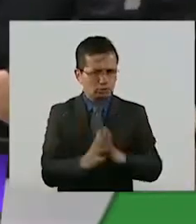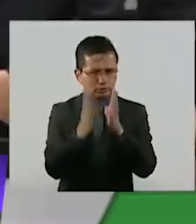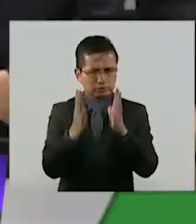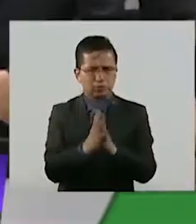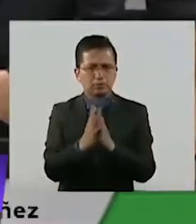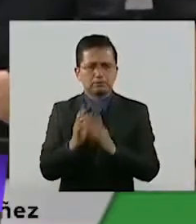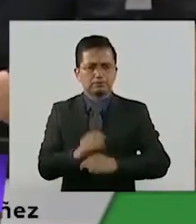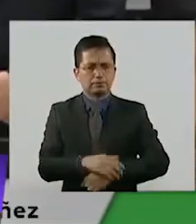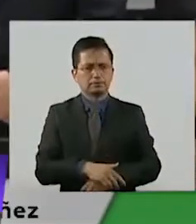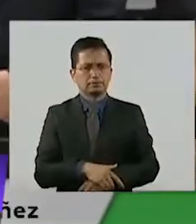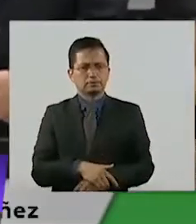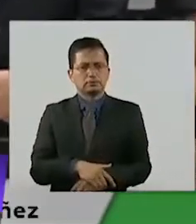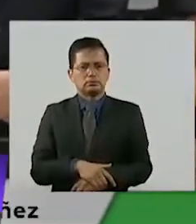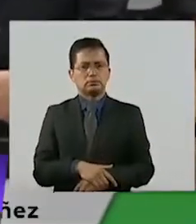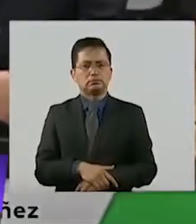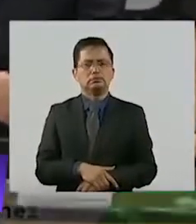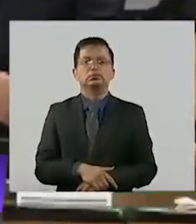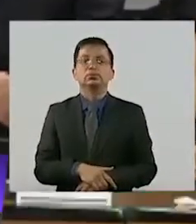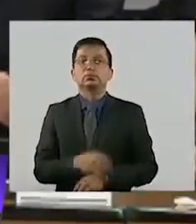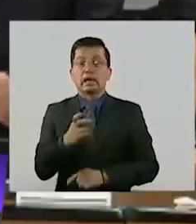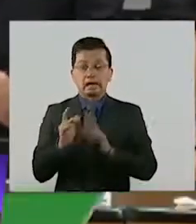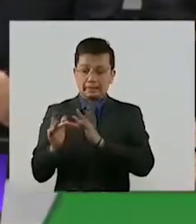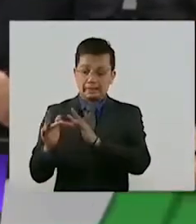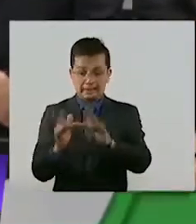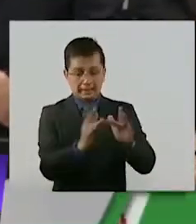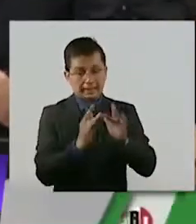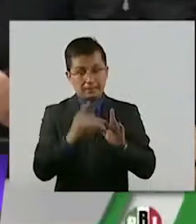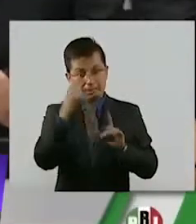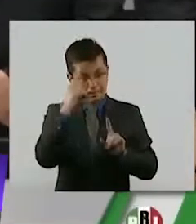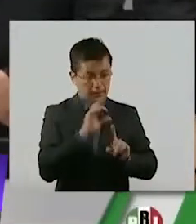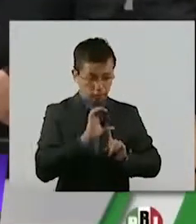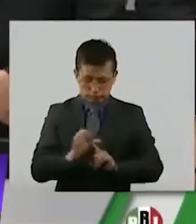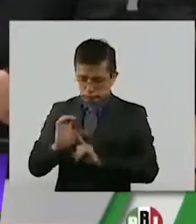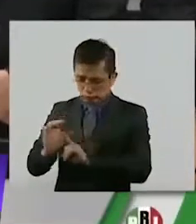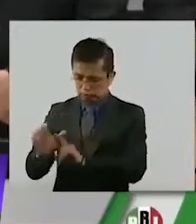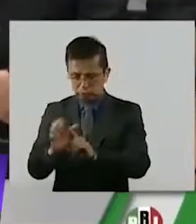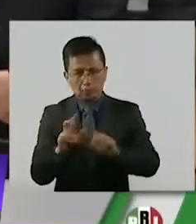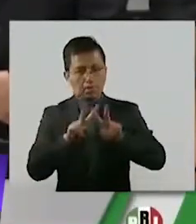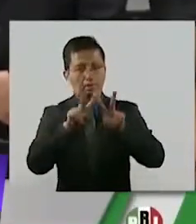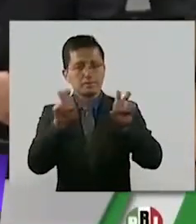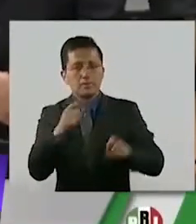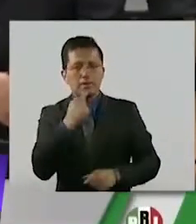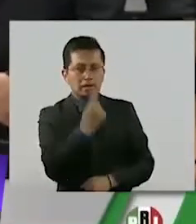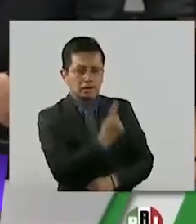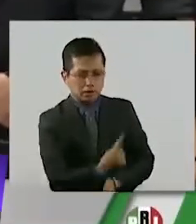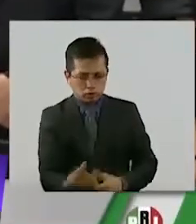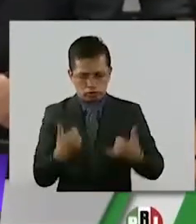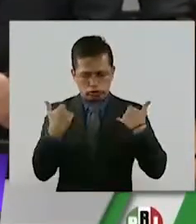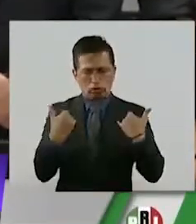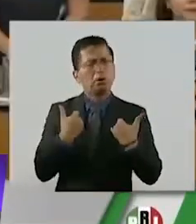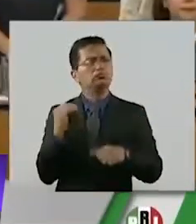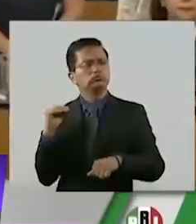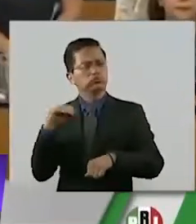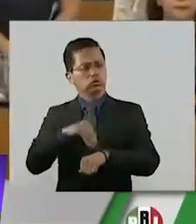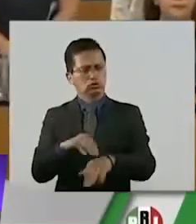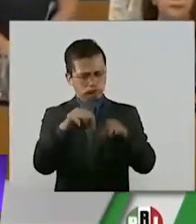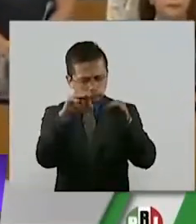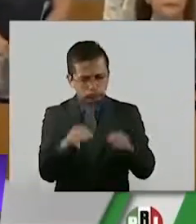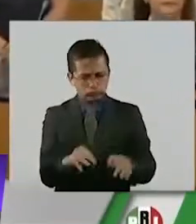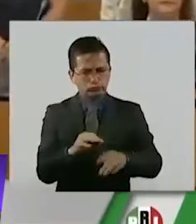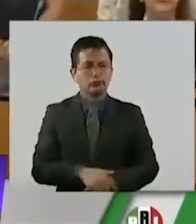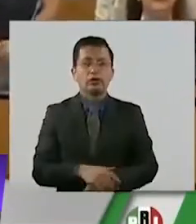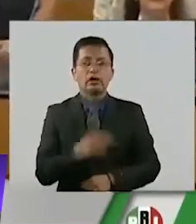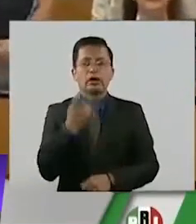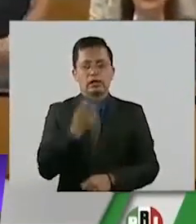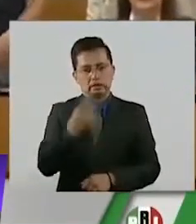Damos por instalada la red de comisiones legislativas en materia de niñez y adolescencia, que sea